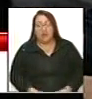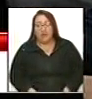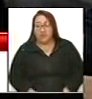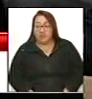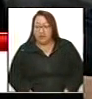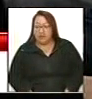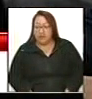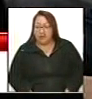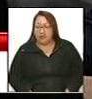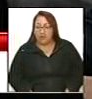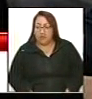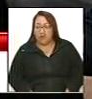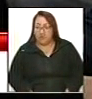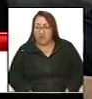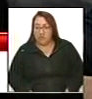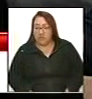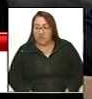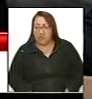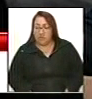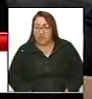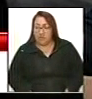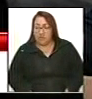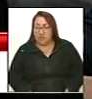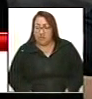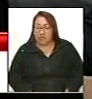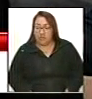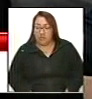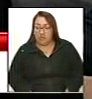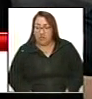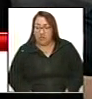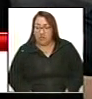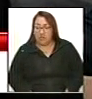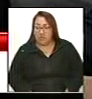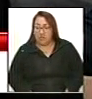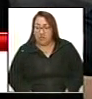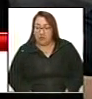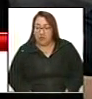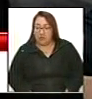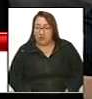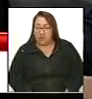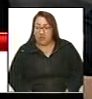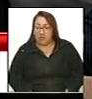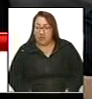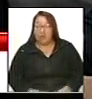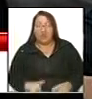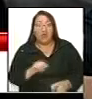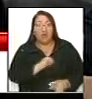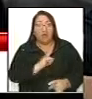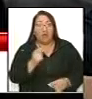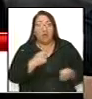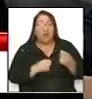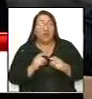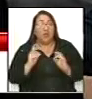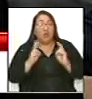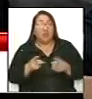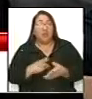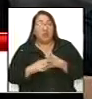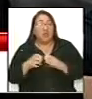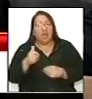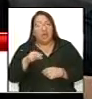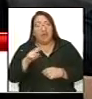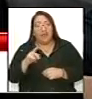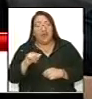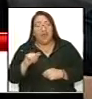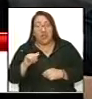Pero lamentablemente de copia dejado suelto en el mercado a una serie de entidades comerciales que hacen exactamente lo mismo que Aceptai, que